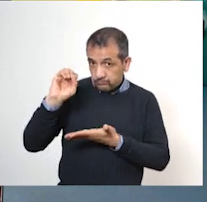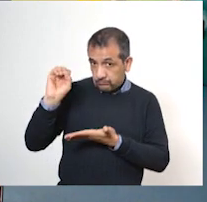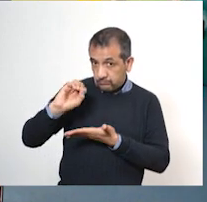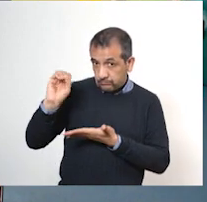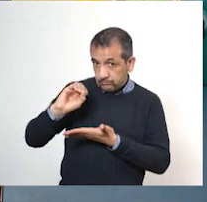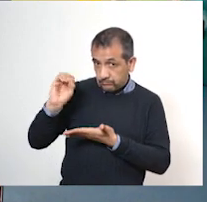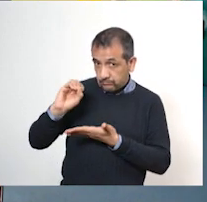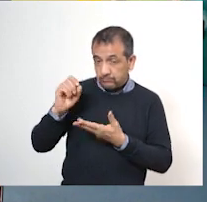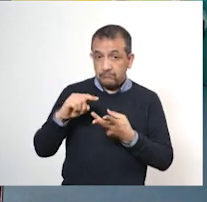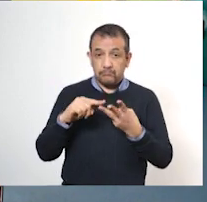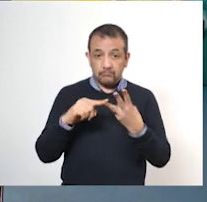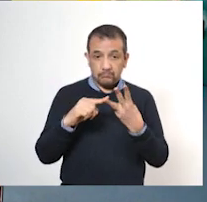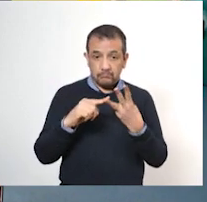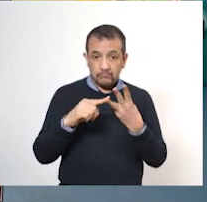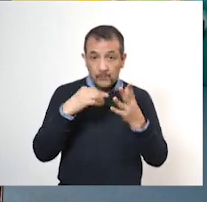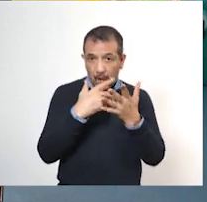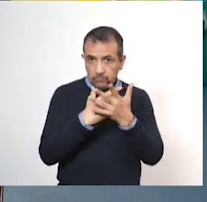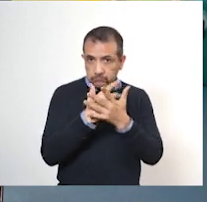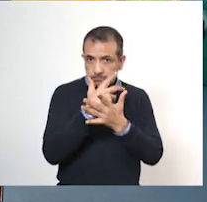exceso de sodio,